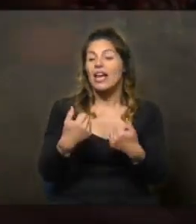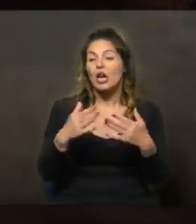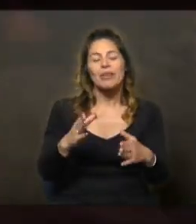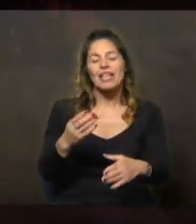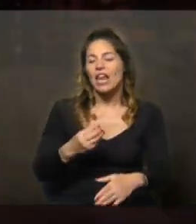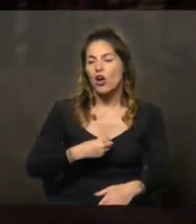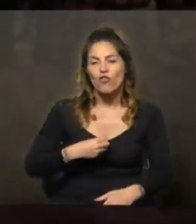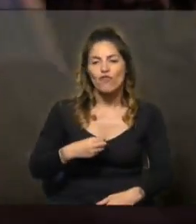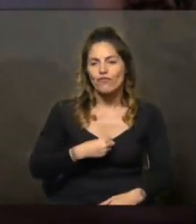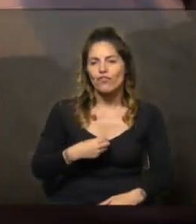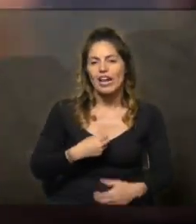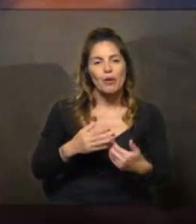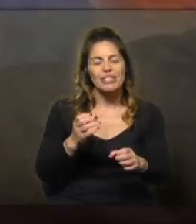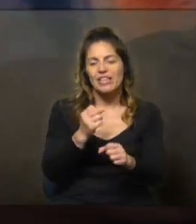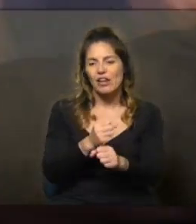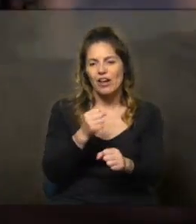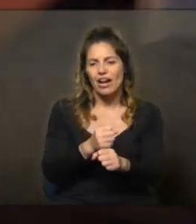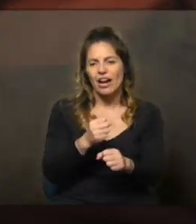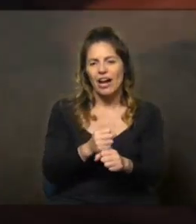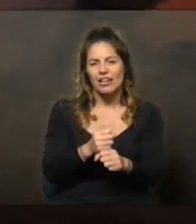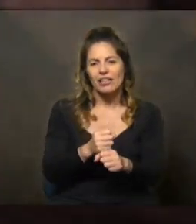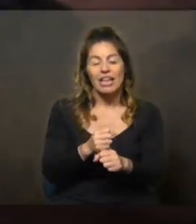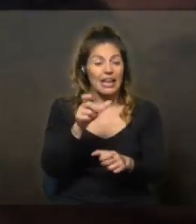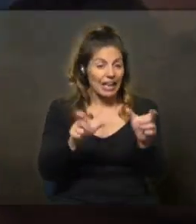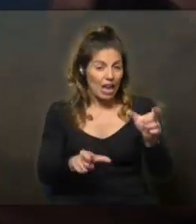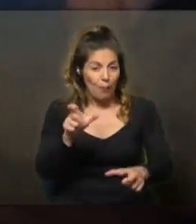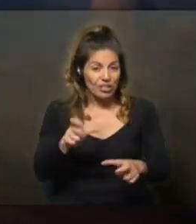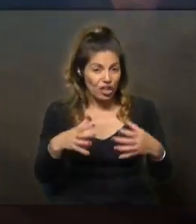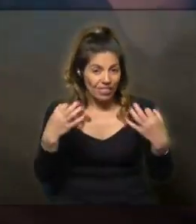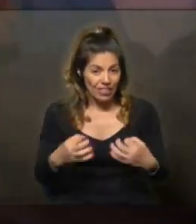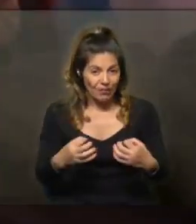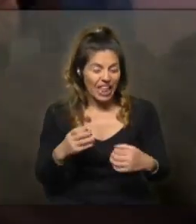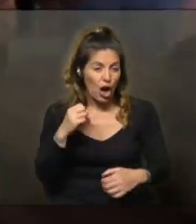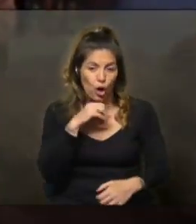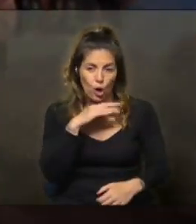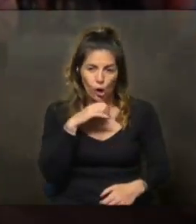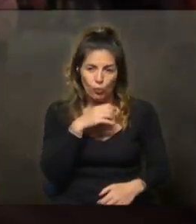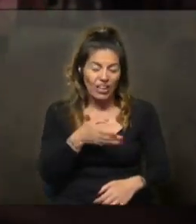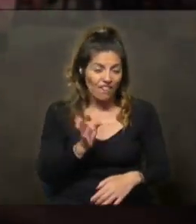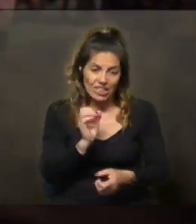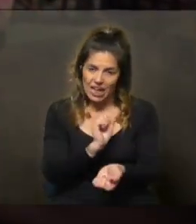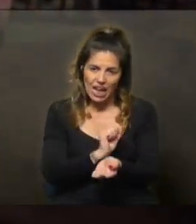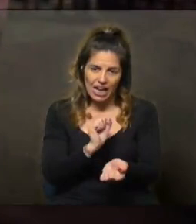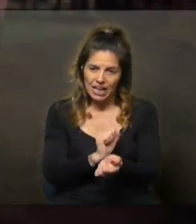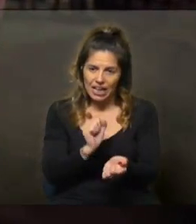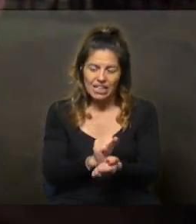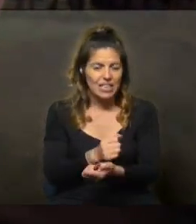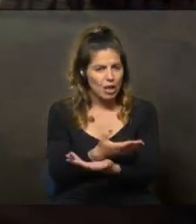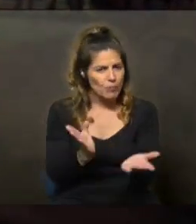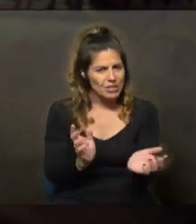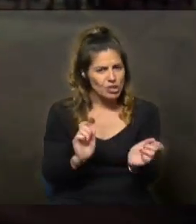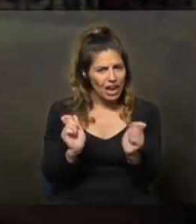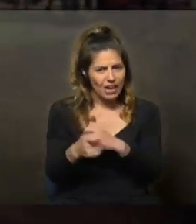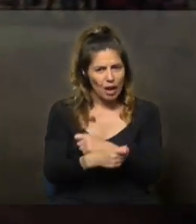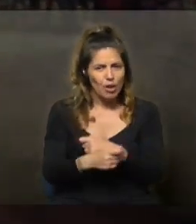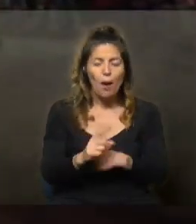confiar y que empiece a trabajar y que la gente que realmente es corrupta que vaya a la cárcel que que empieza a mostrar un poco de cambio